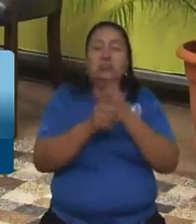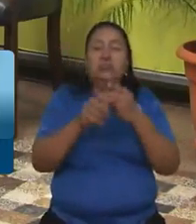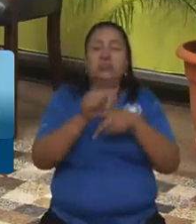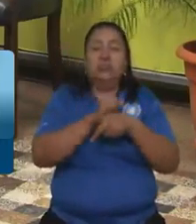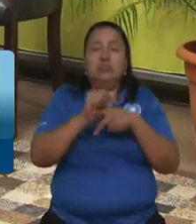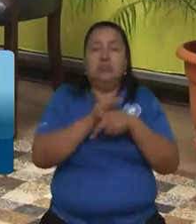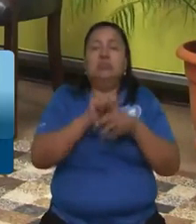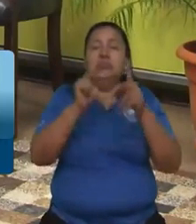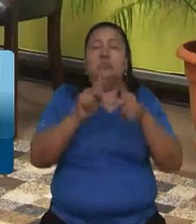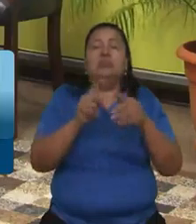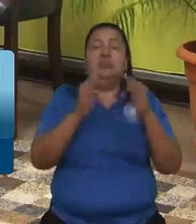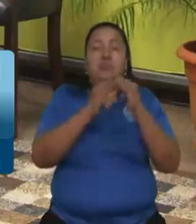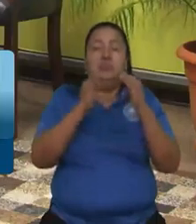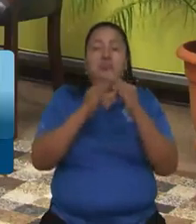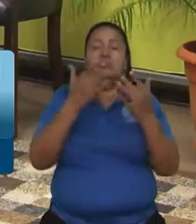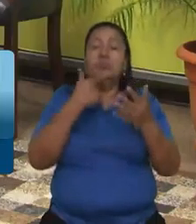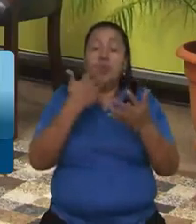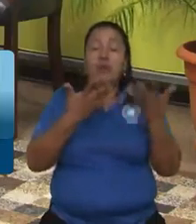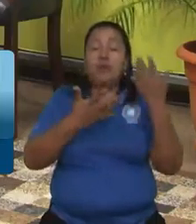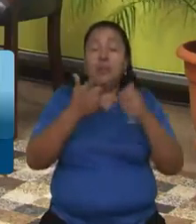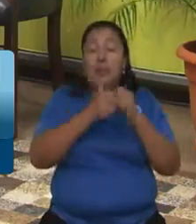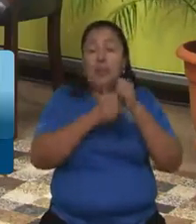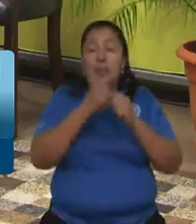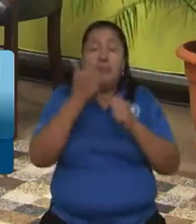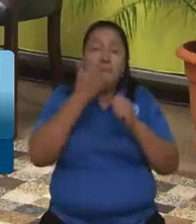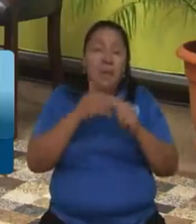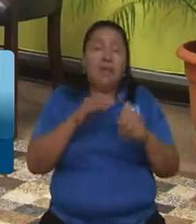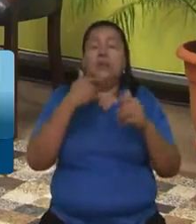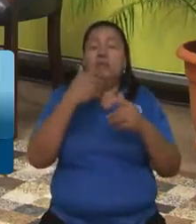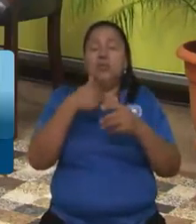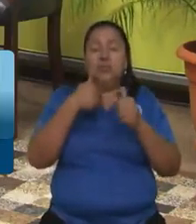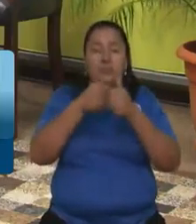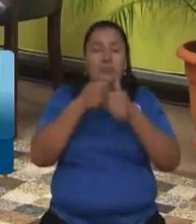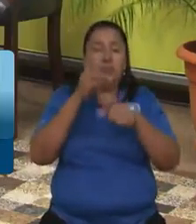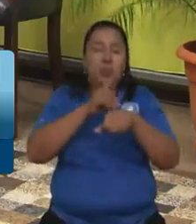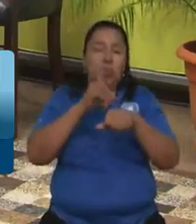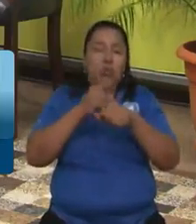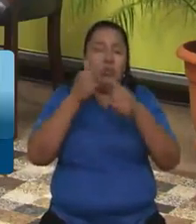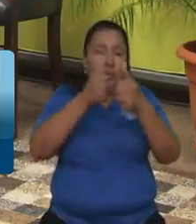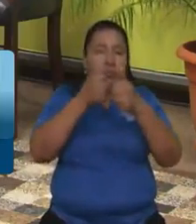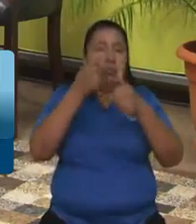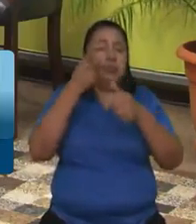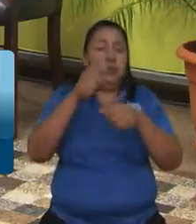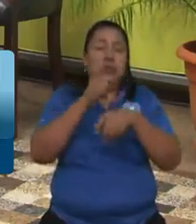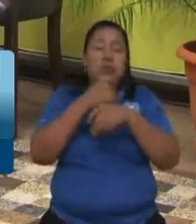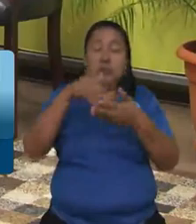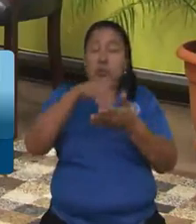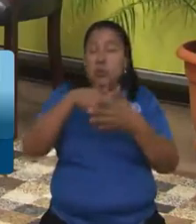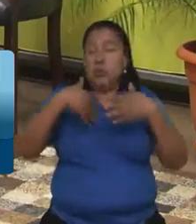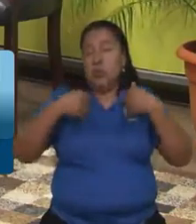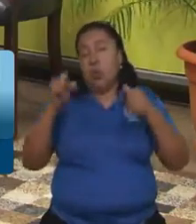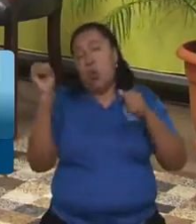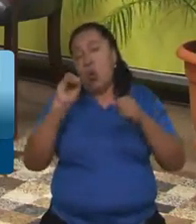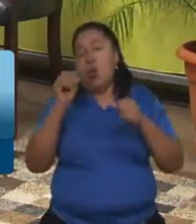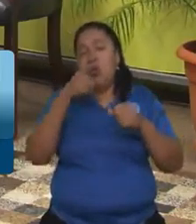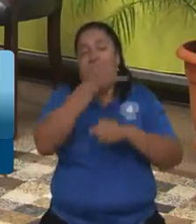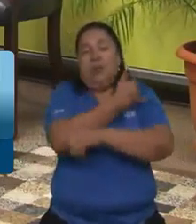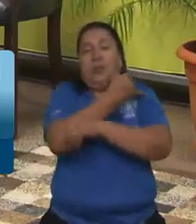seguir o no ir a la par con los remedios caseros, porque te dicen, te dieron eso, pero también usa estas hojitas, ponerlas a